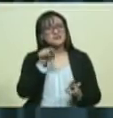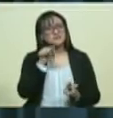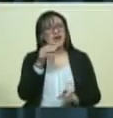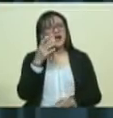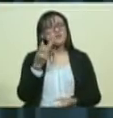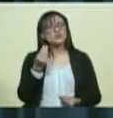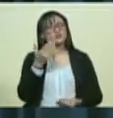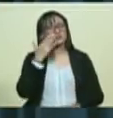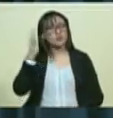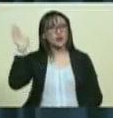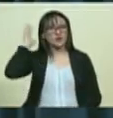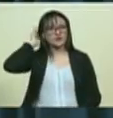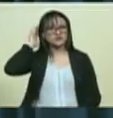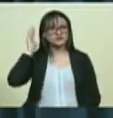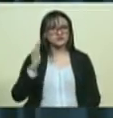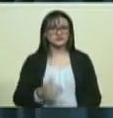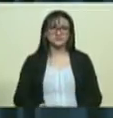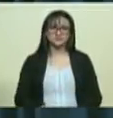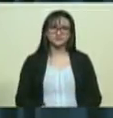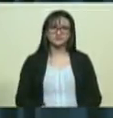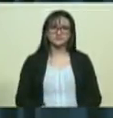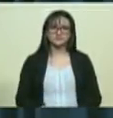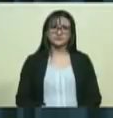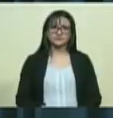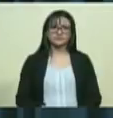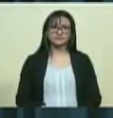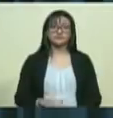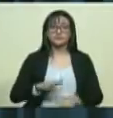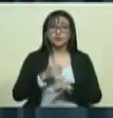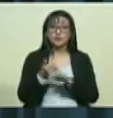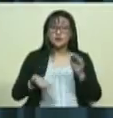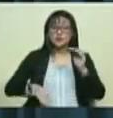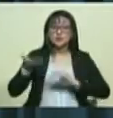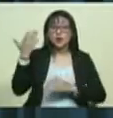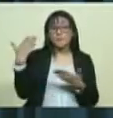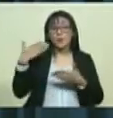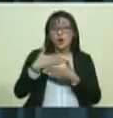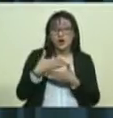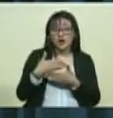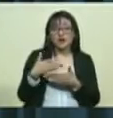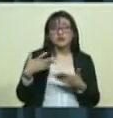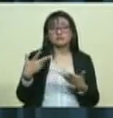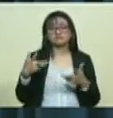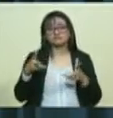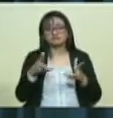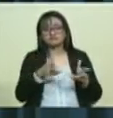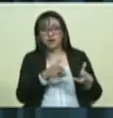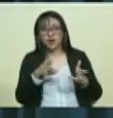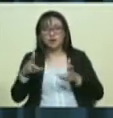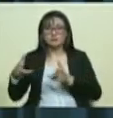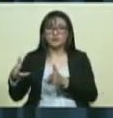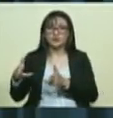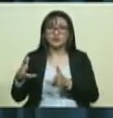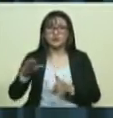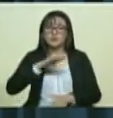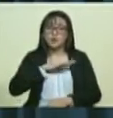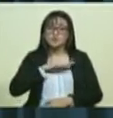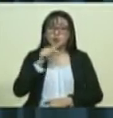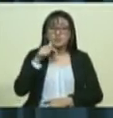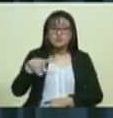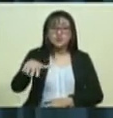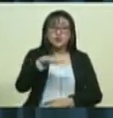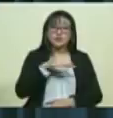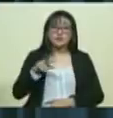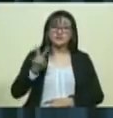nosotros jamás hemos negado que es producto de la guerra económica del bloqueo de los recursos que legítimamente le pertenecen al pueblo de